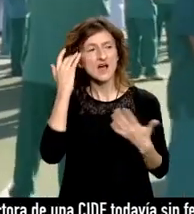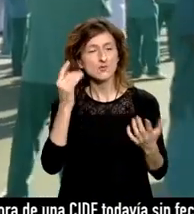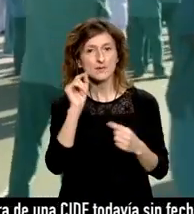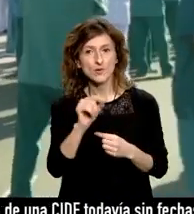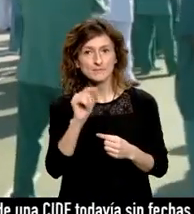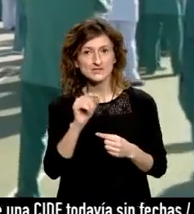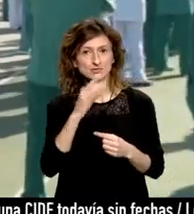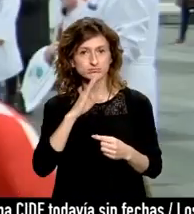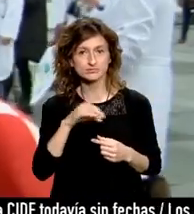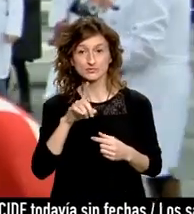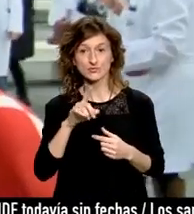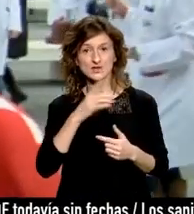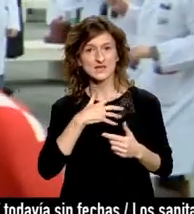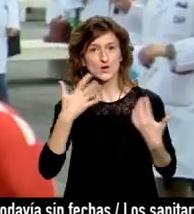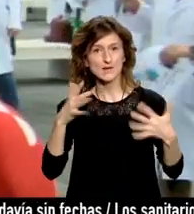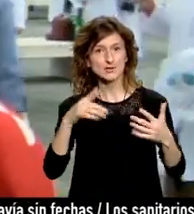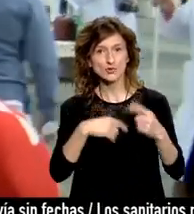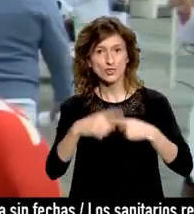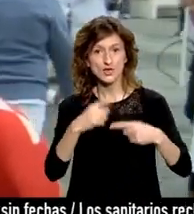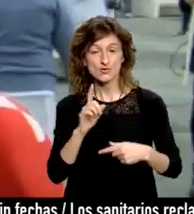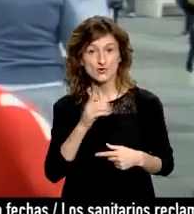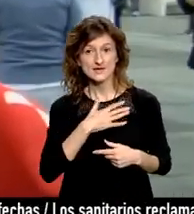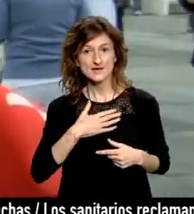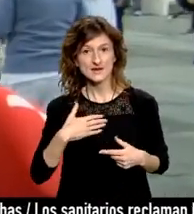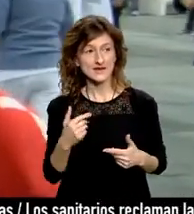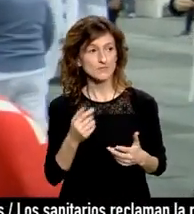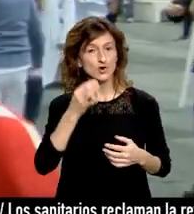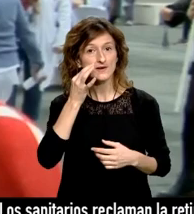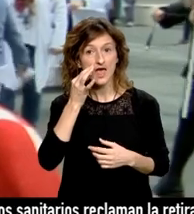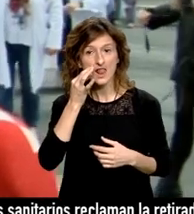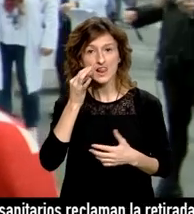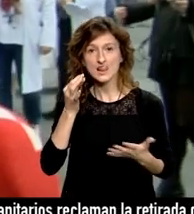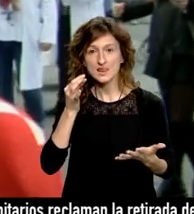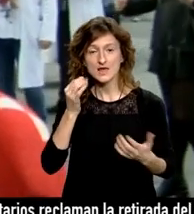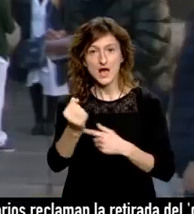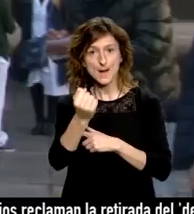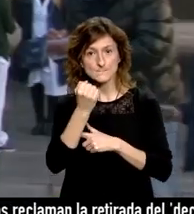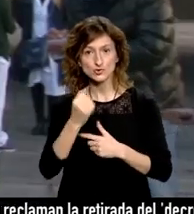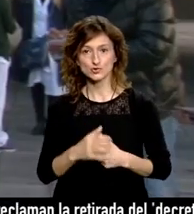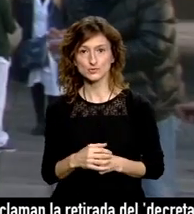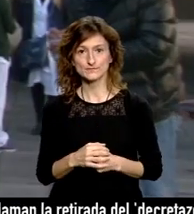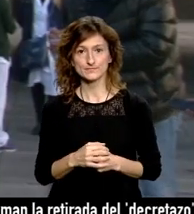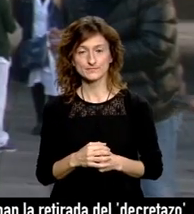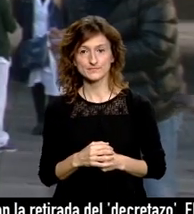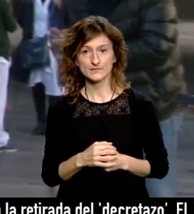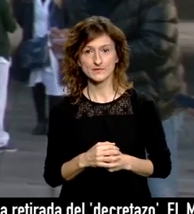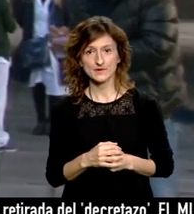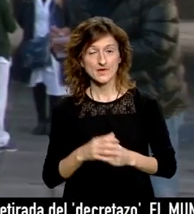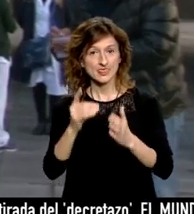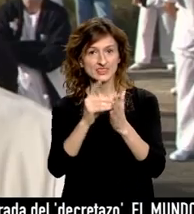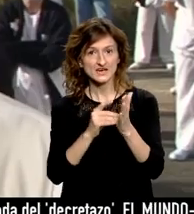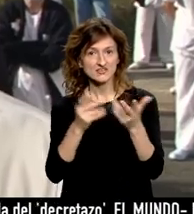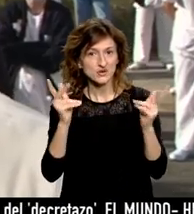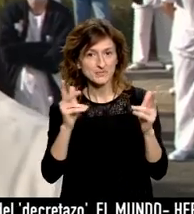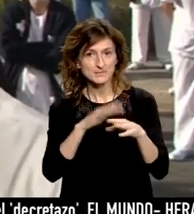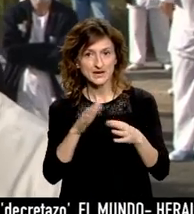sea momento para ello. No queremos los aplausos diarios, lo que queremos realmente es que se nos apoye. Este decreto da libertad para cualquier